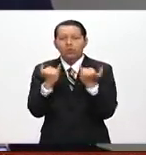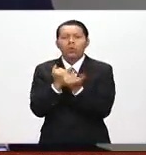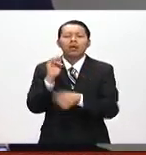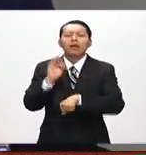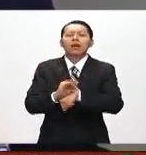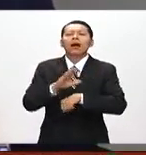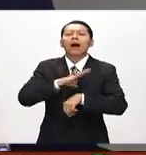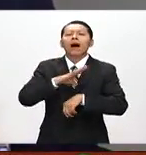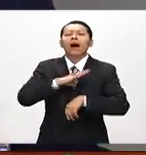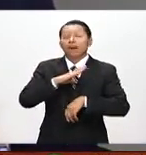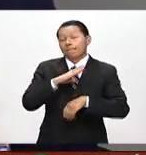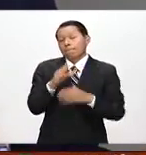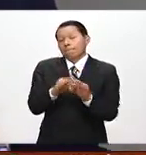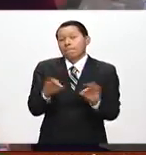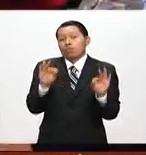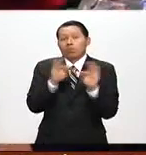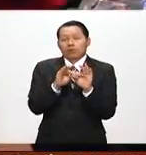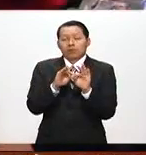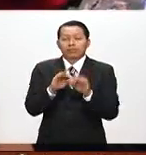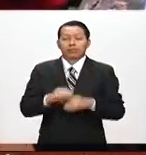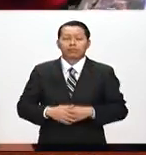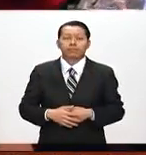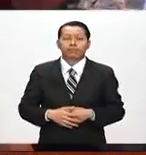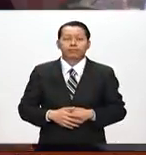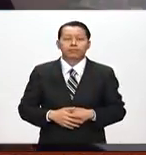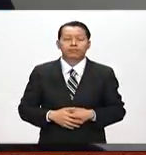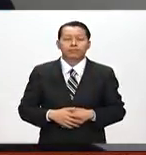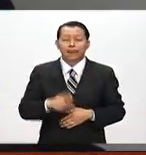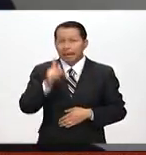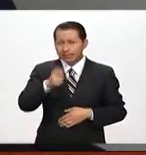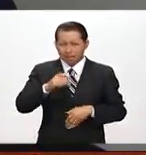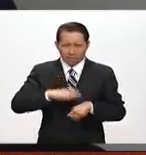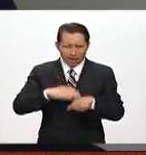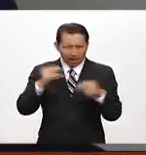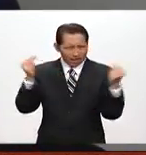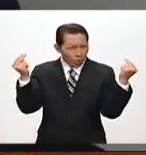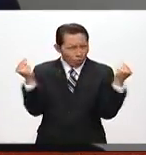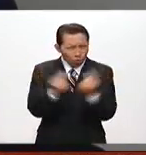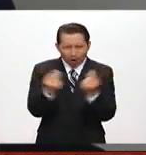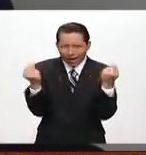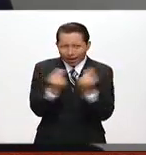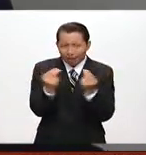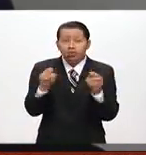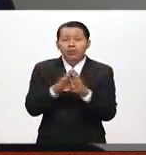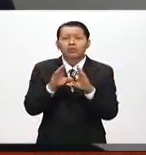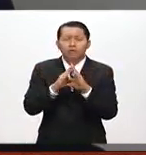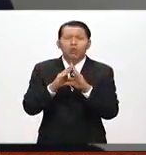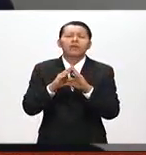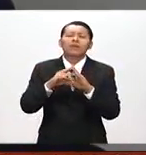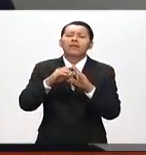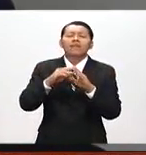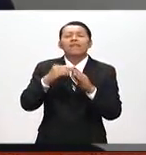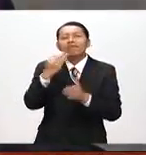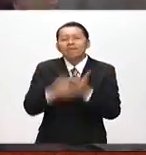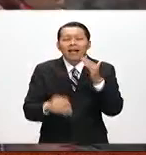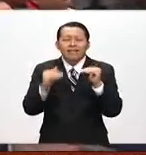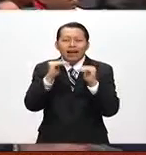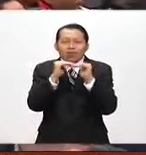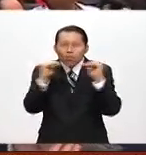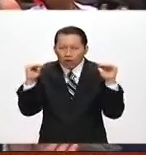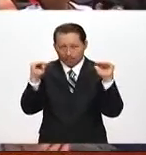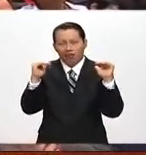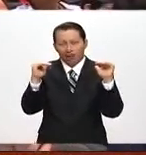pertinencia pues un elemento fundamental. Agregó que el aspecto más urgente por resolver es la desigualdad que hay en el acceso